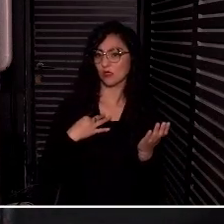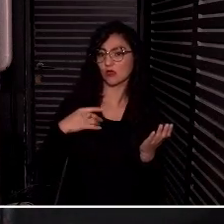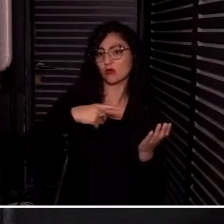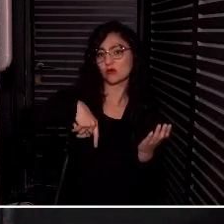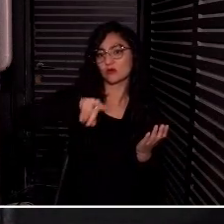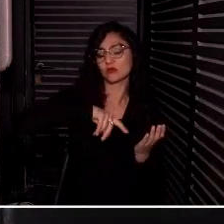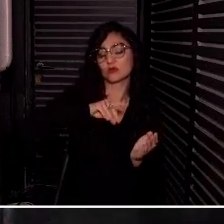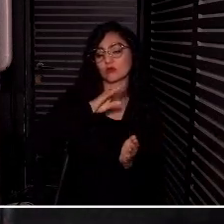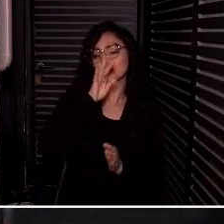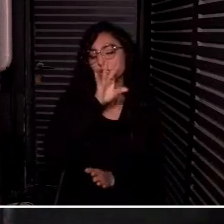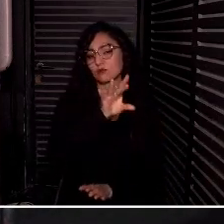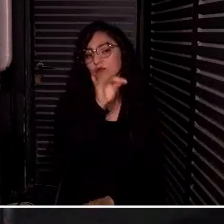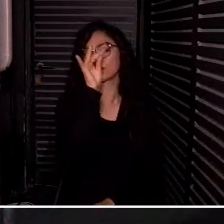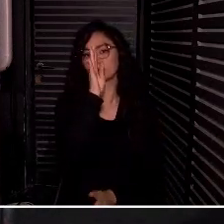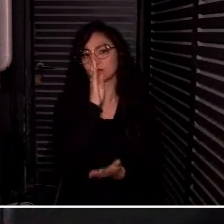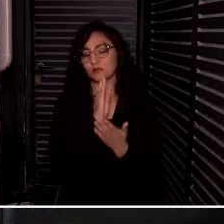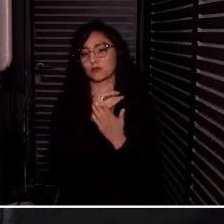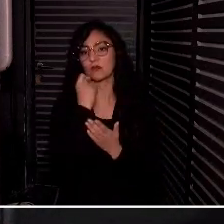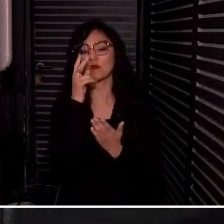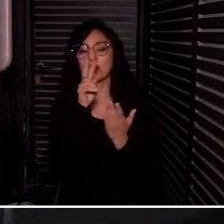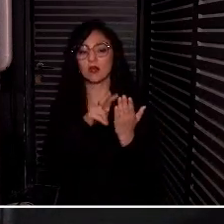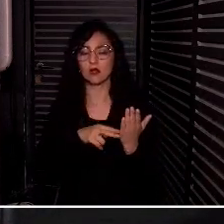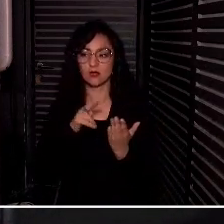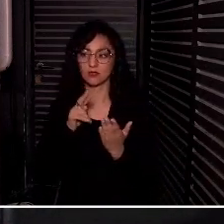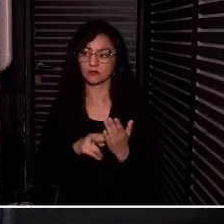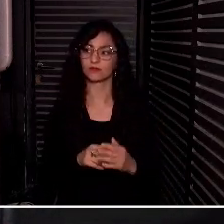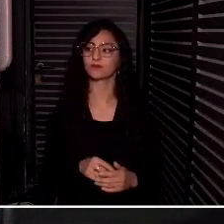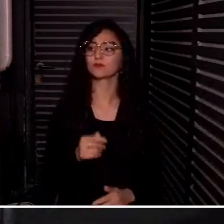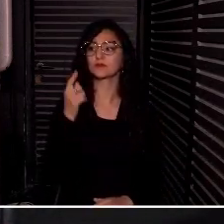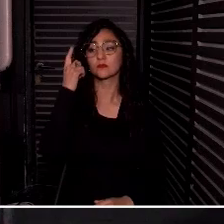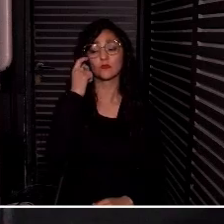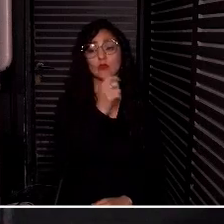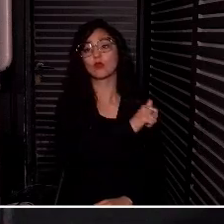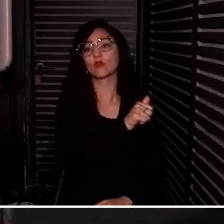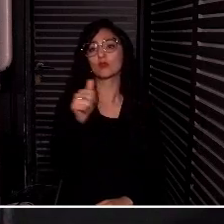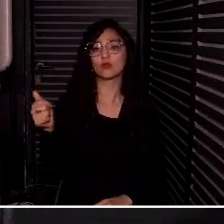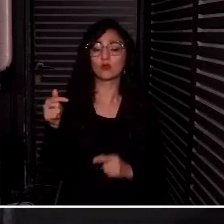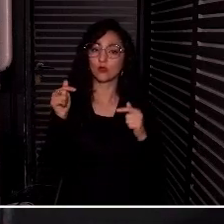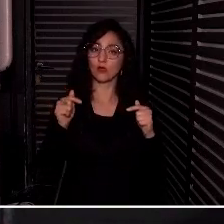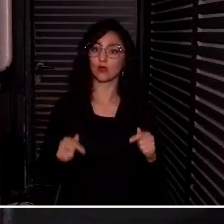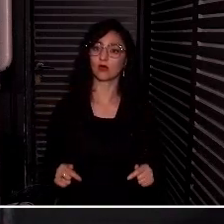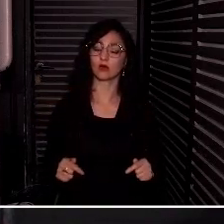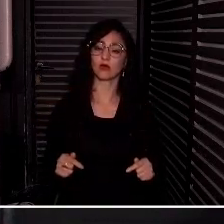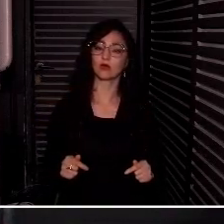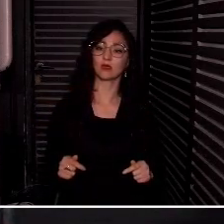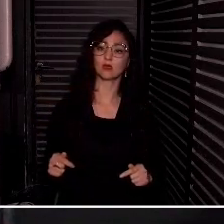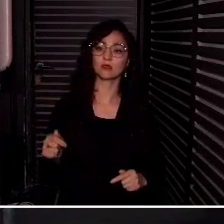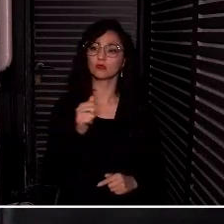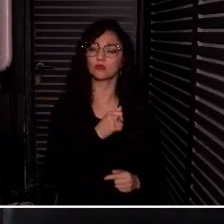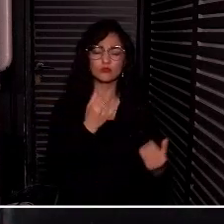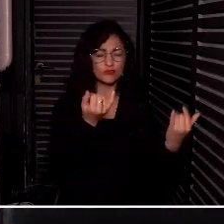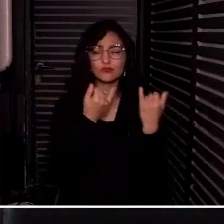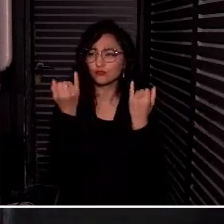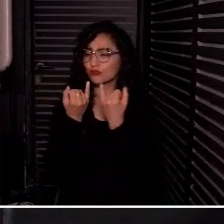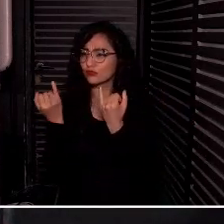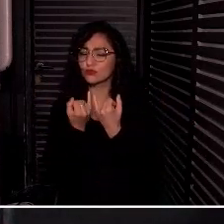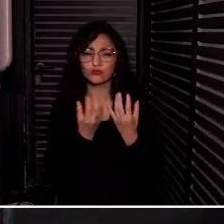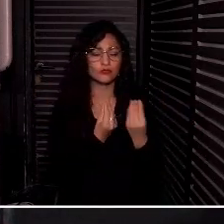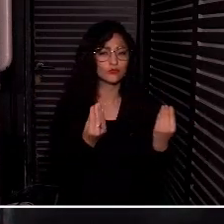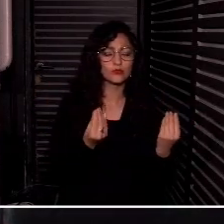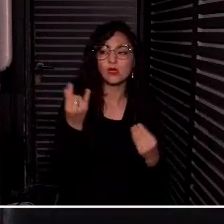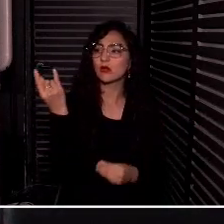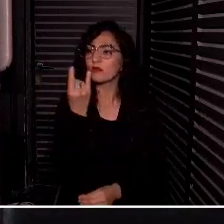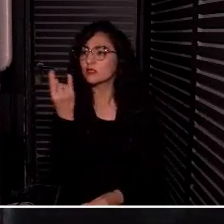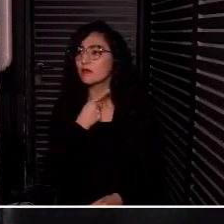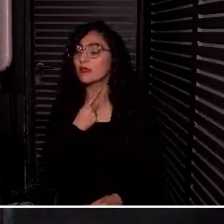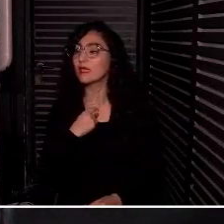nuestro consumo diario yo creo que todo acá y eso es uno de los grandes problemas que hay es que estamos sobre informados sobre todo Yo estoy vinculado a la universidad